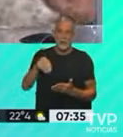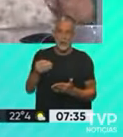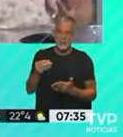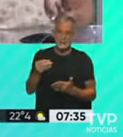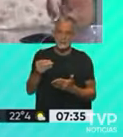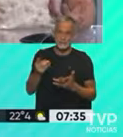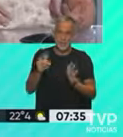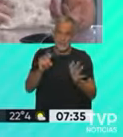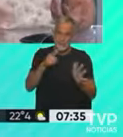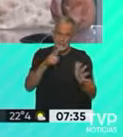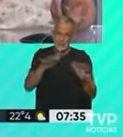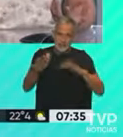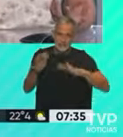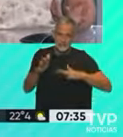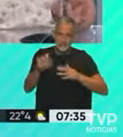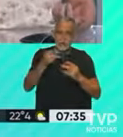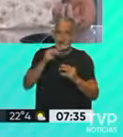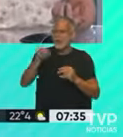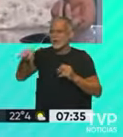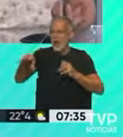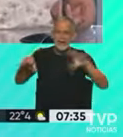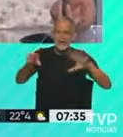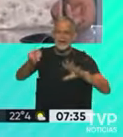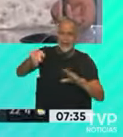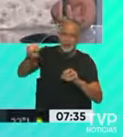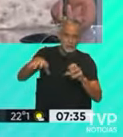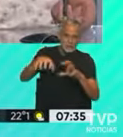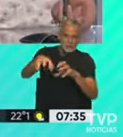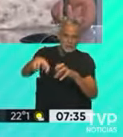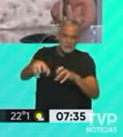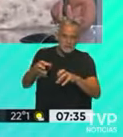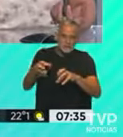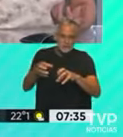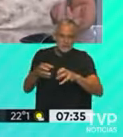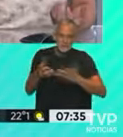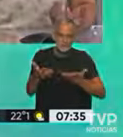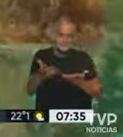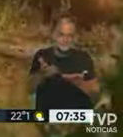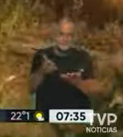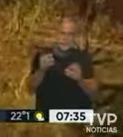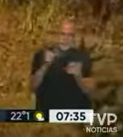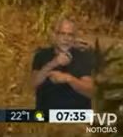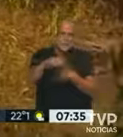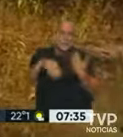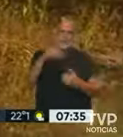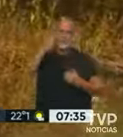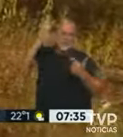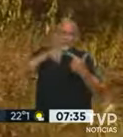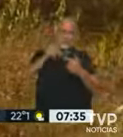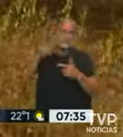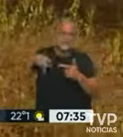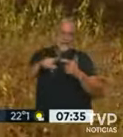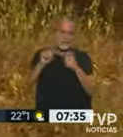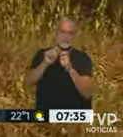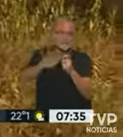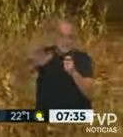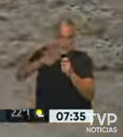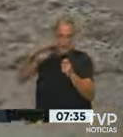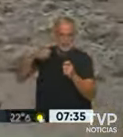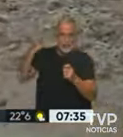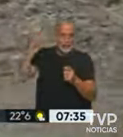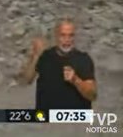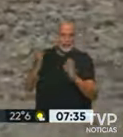otro episodio de presencia de langostas muy voraces y que afectaban mucho a la producción en formosa en Chaco en Santiago Del Estero ahora